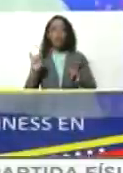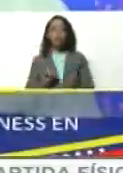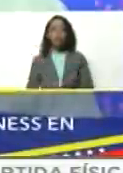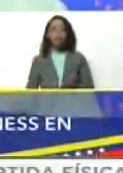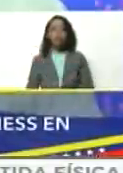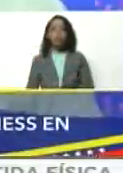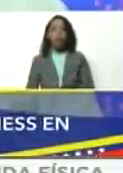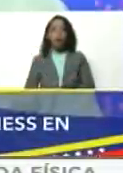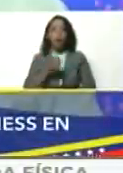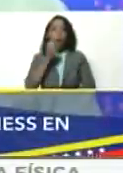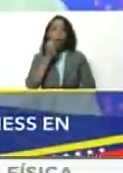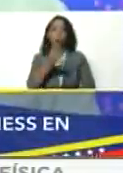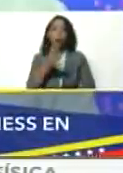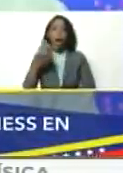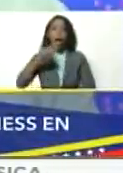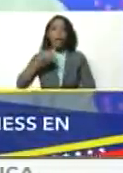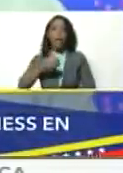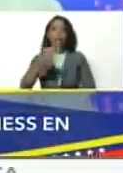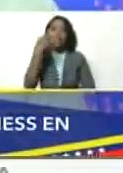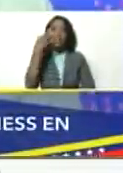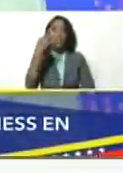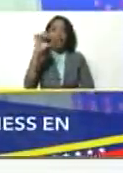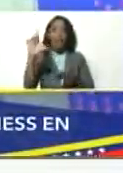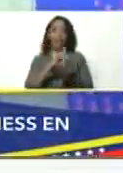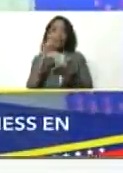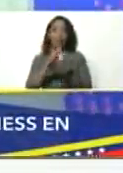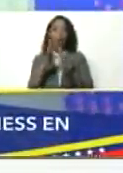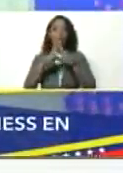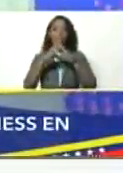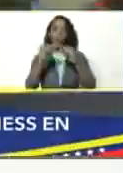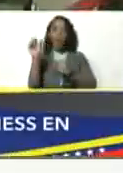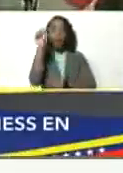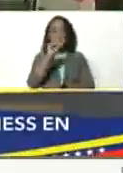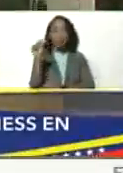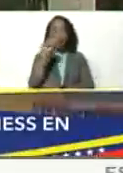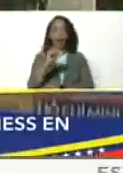Bueno, aquí me llegaron 3 libros, todas las semanas llegan libros.